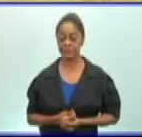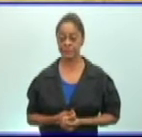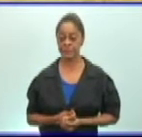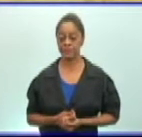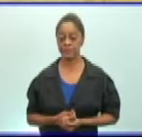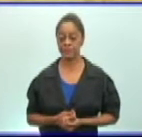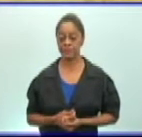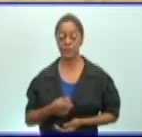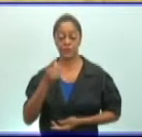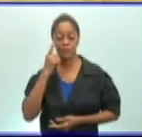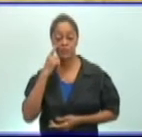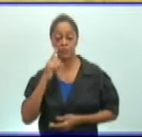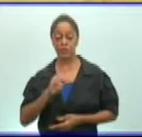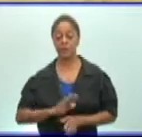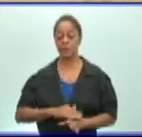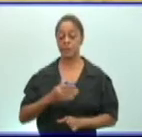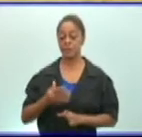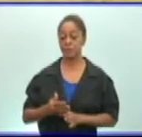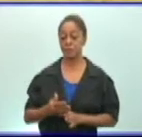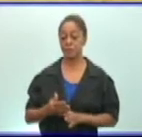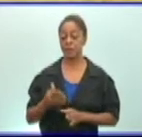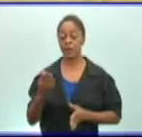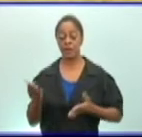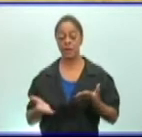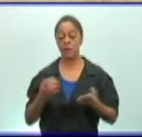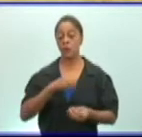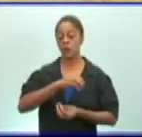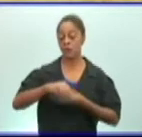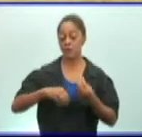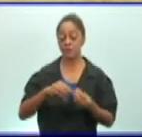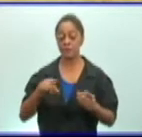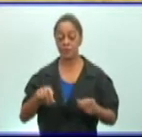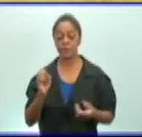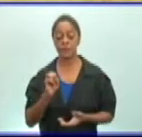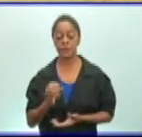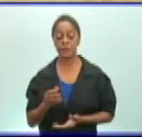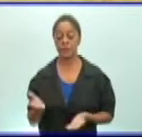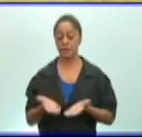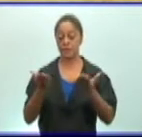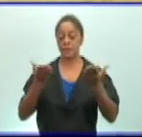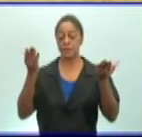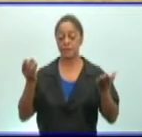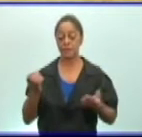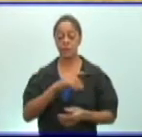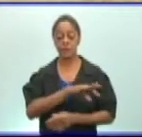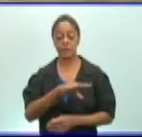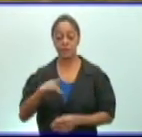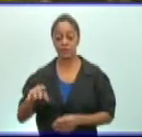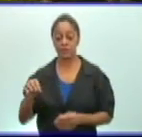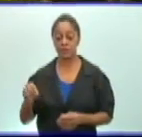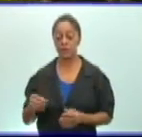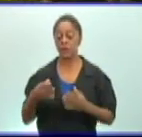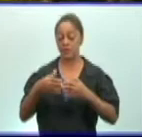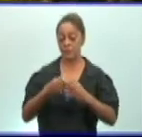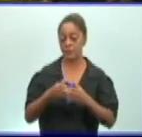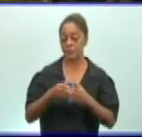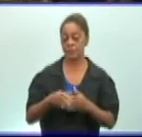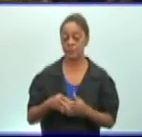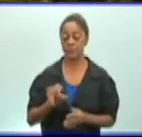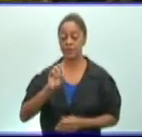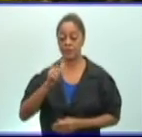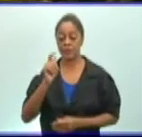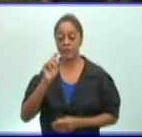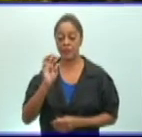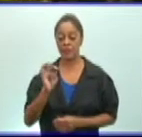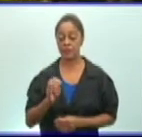Y vamos a ver posteriormente en la evolución de esta sociedad el desarrollo de las costas, sobre todo las ciudades marítimas como Atenas,